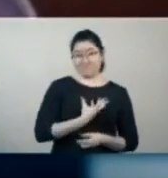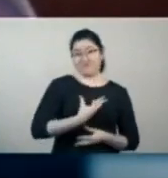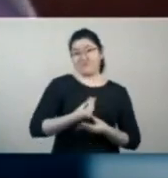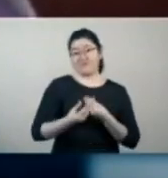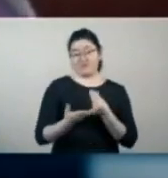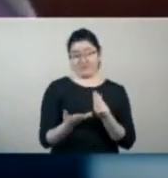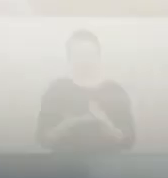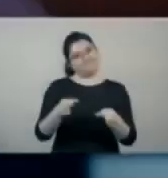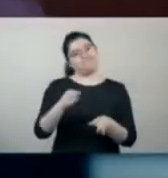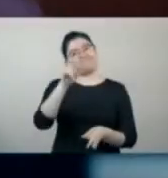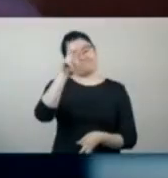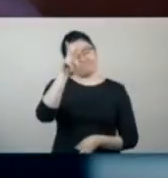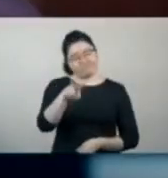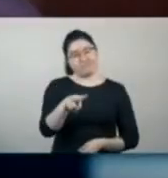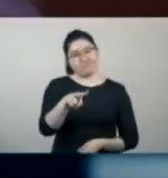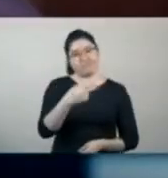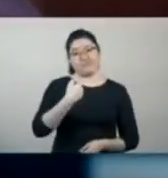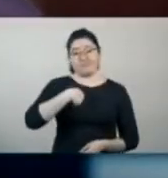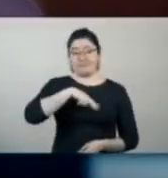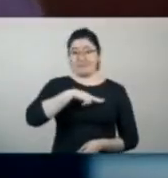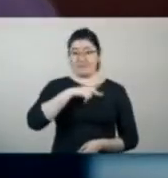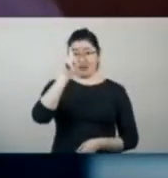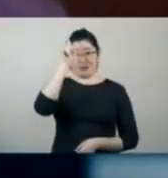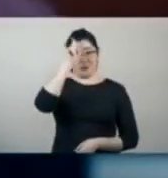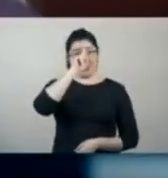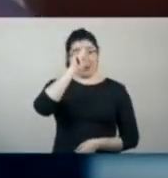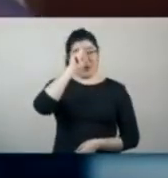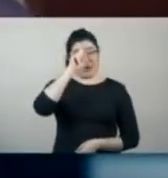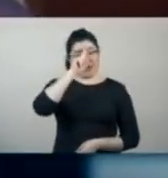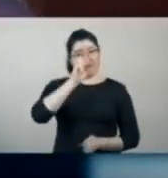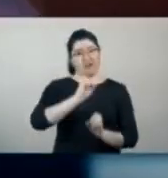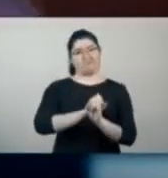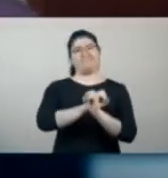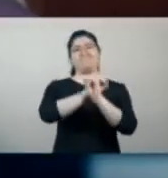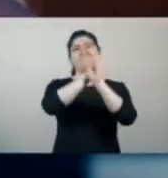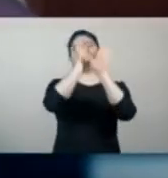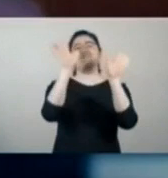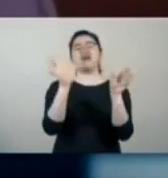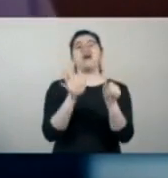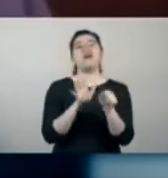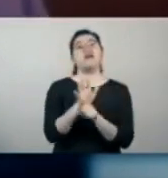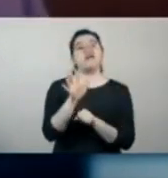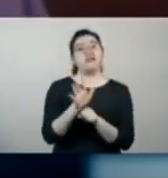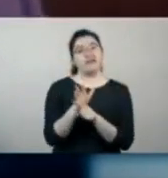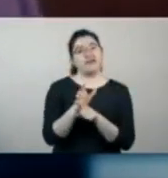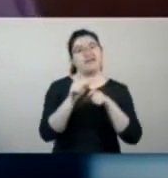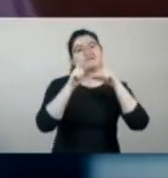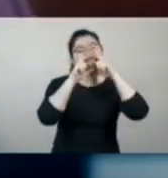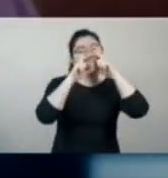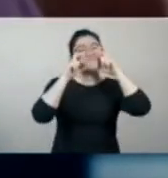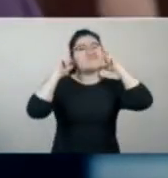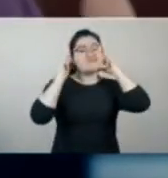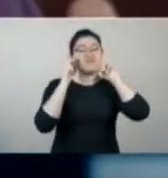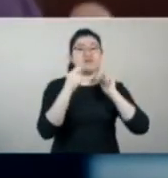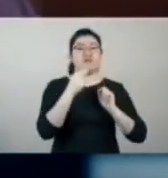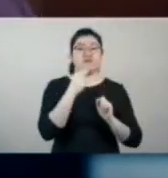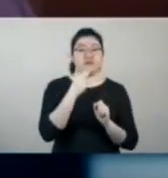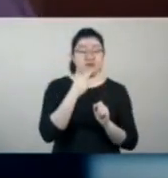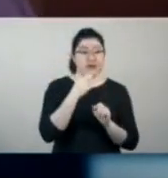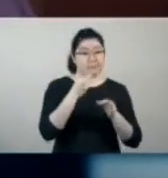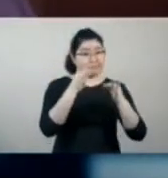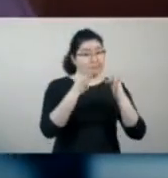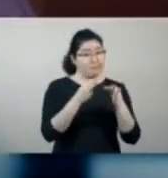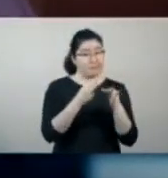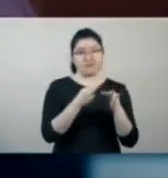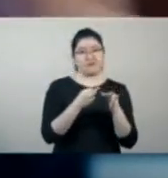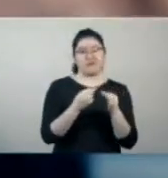las máscaras. Nuestra recomendación muy, muy clara es usar cubrebocas. No son perfectos. Hay telas